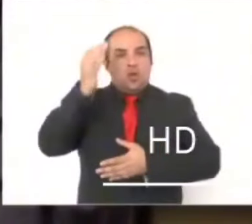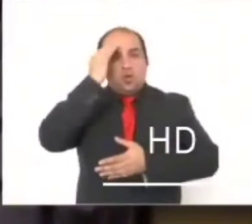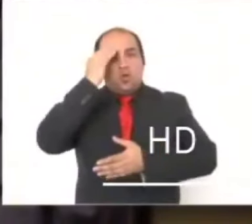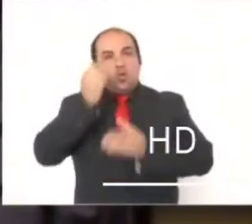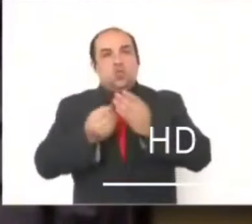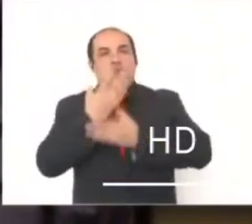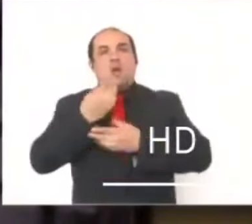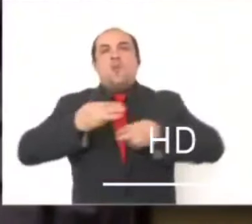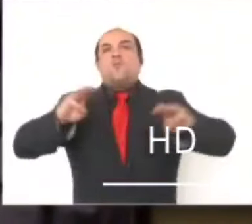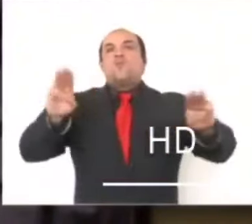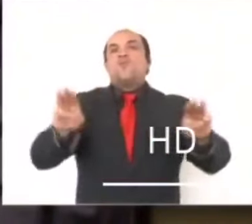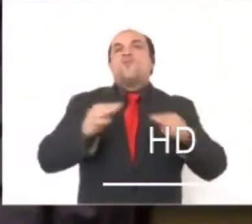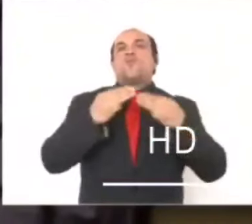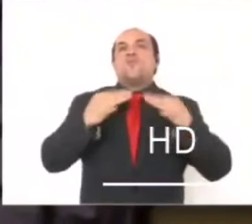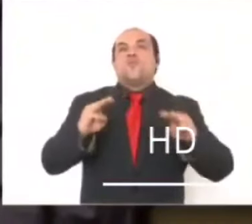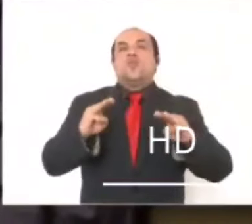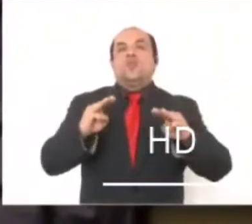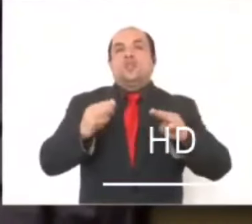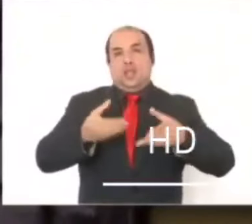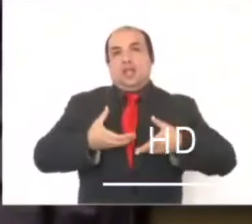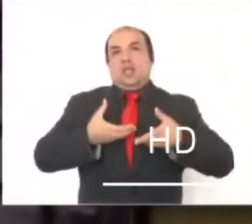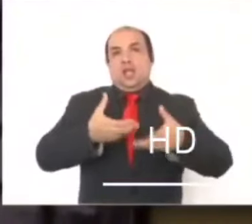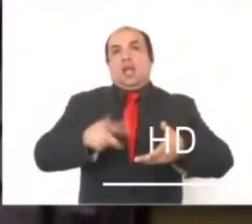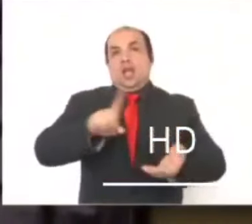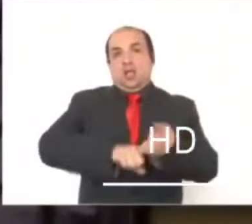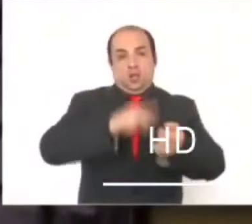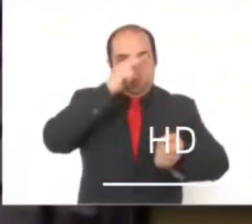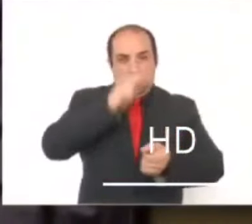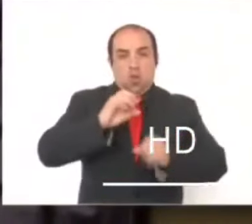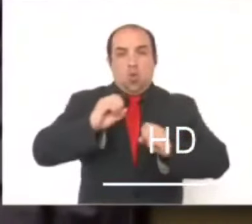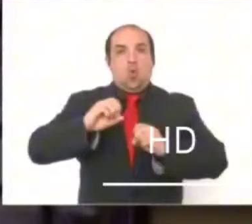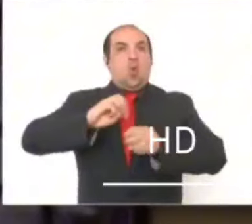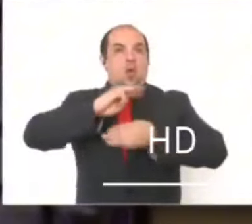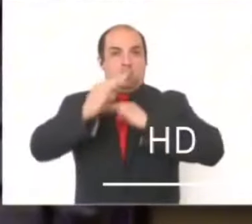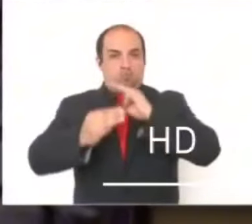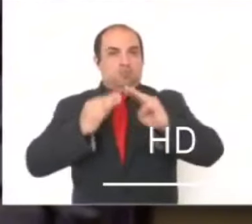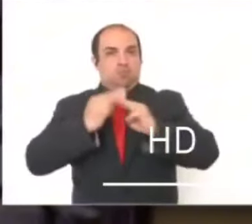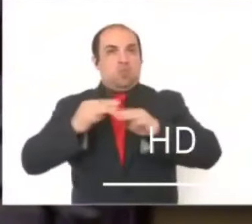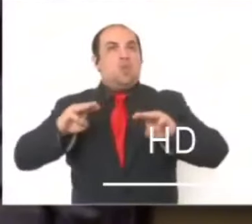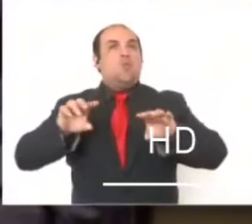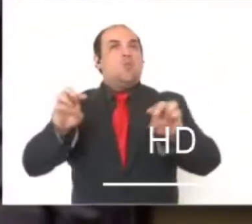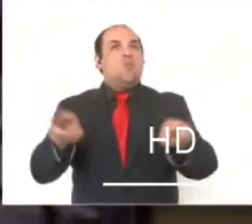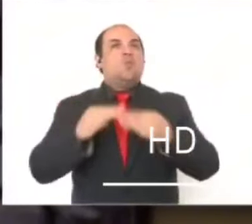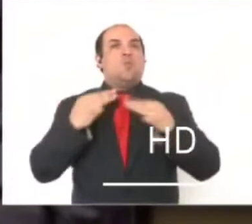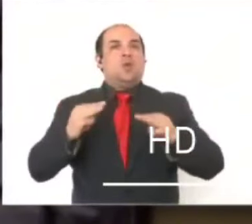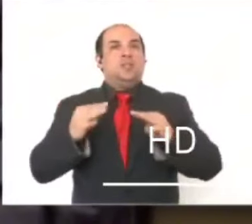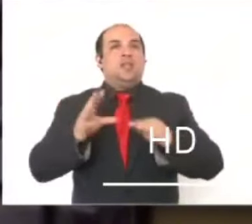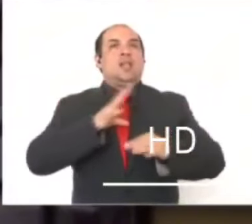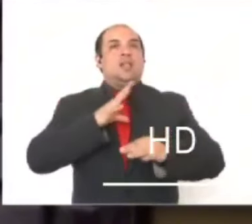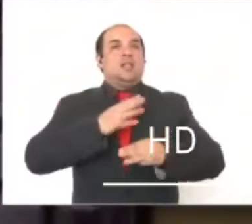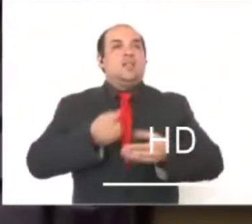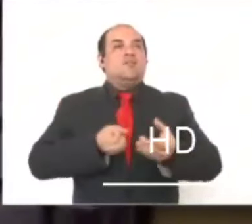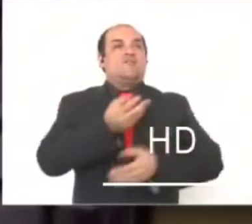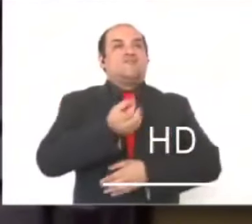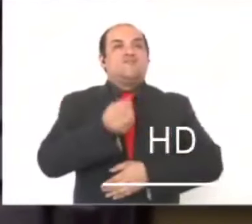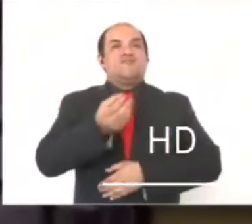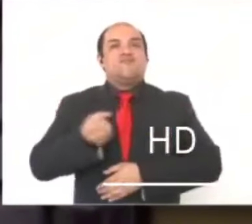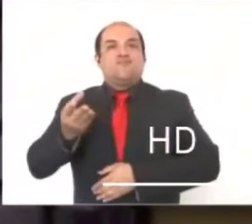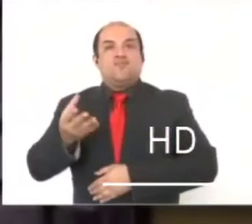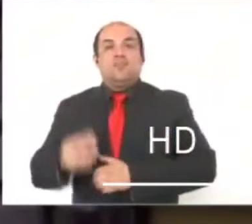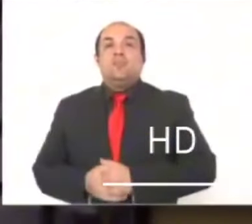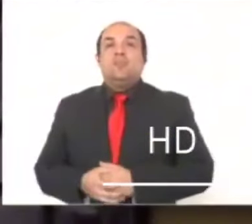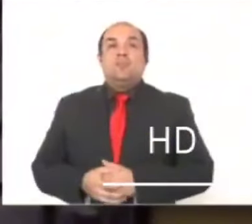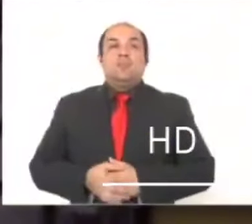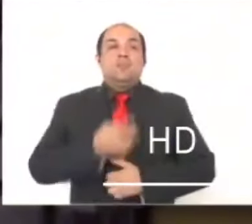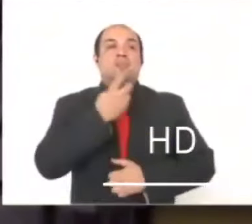estilos que la nueva música urbana de México y del mundo estaba produciendo. Ese